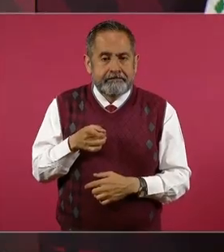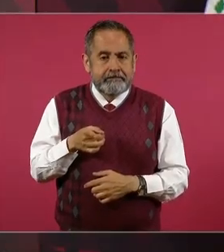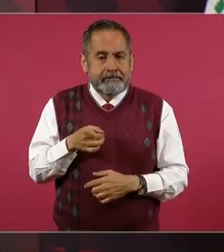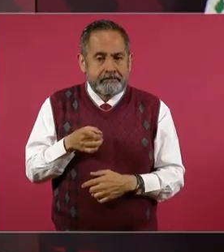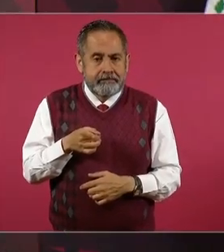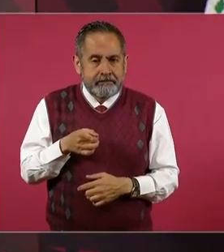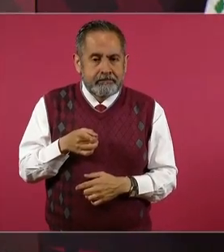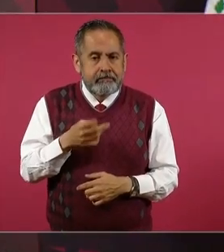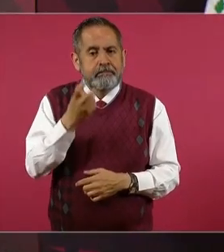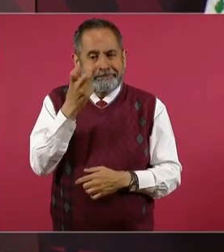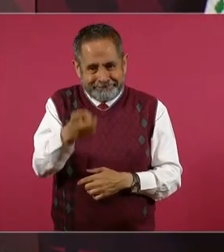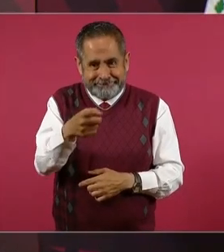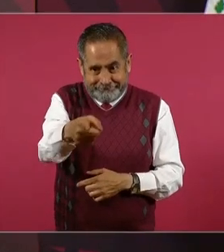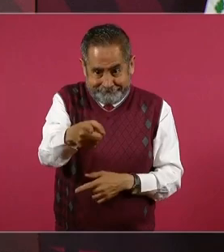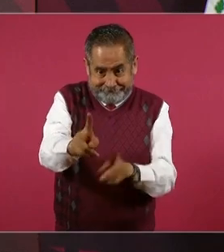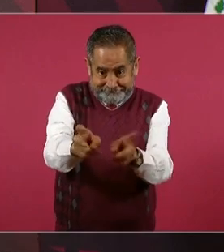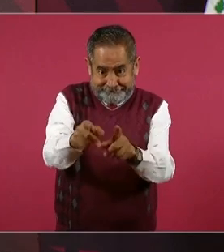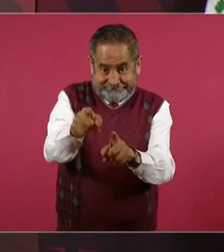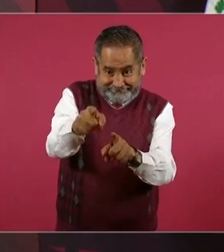porque trata ese tema